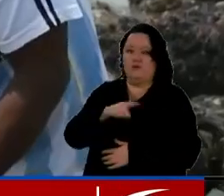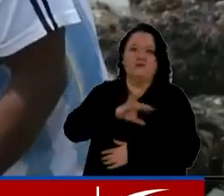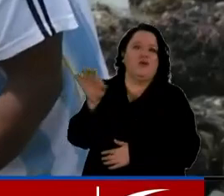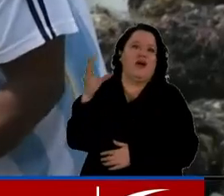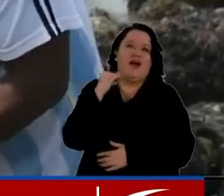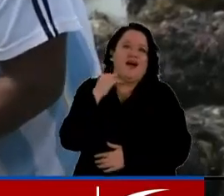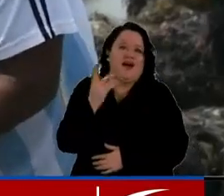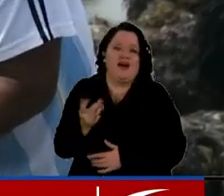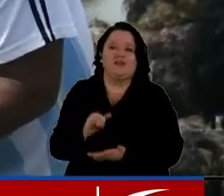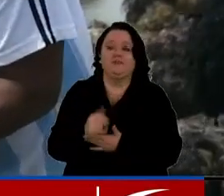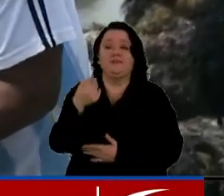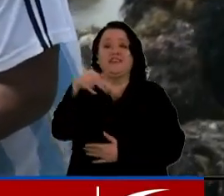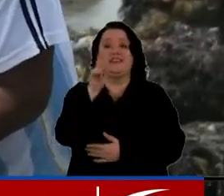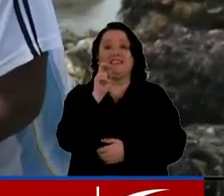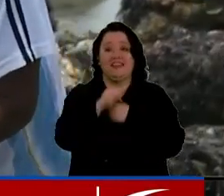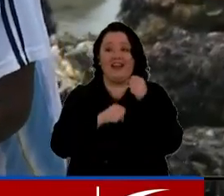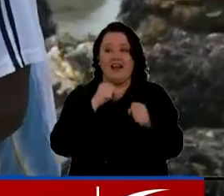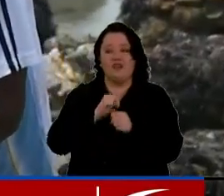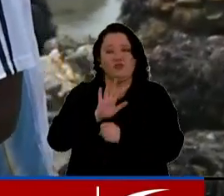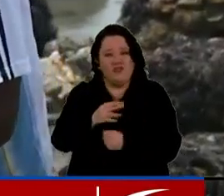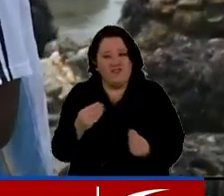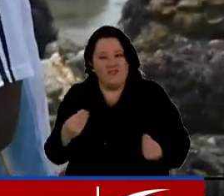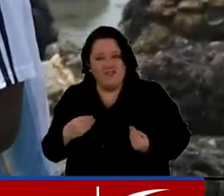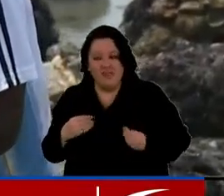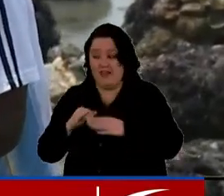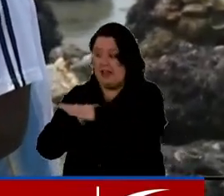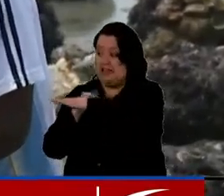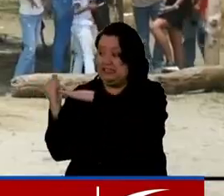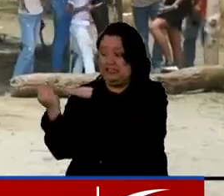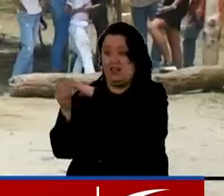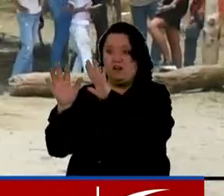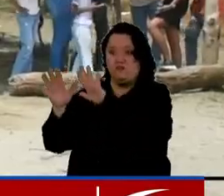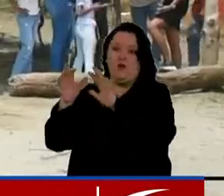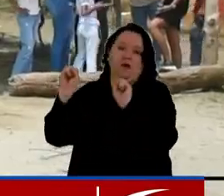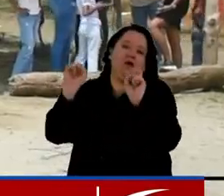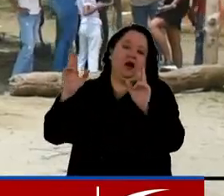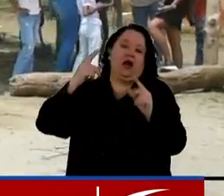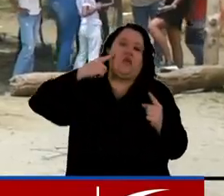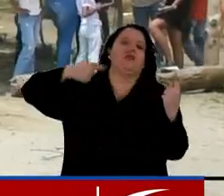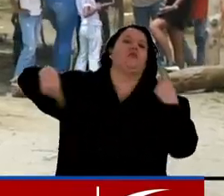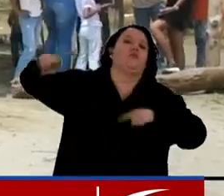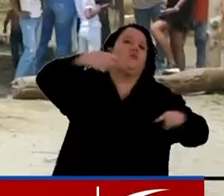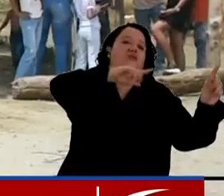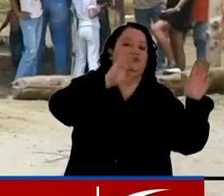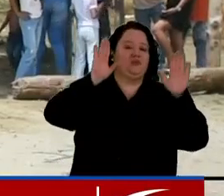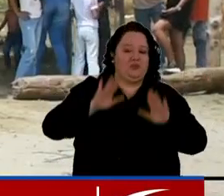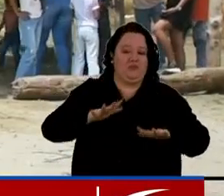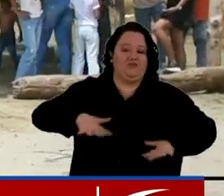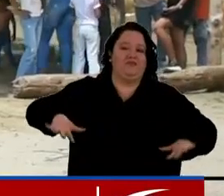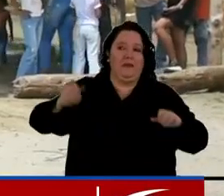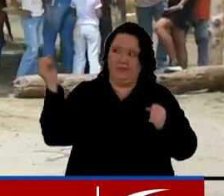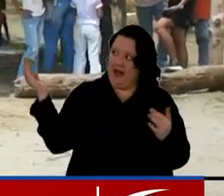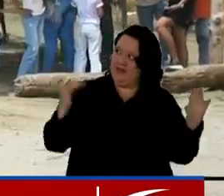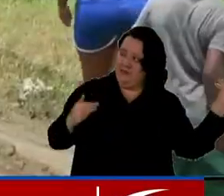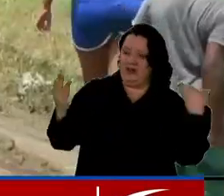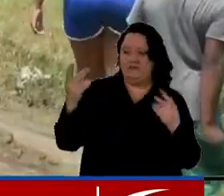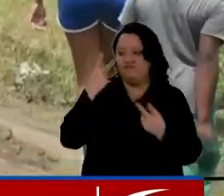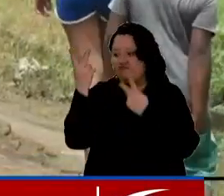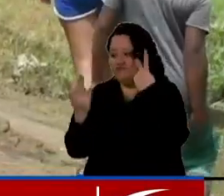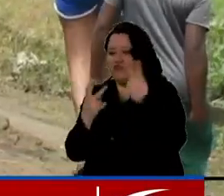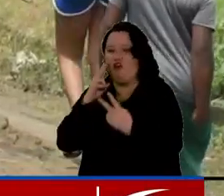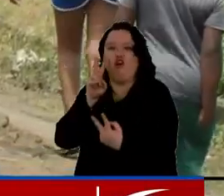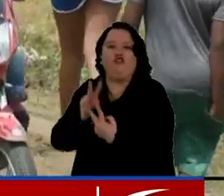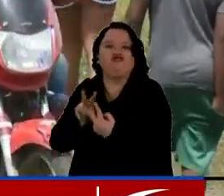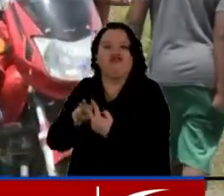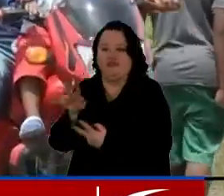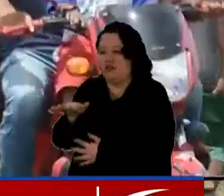tocado. Tras 17 años, los nativos esperan que su isla se convierta en atractivo turístico en la región y que sigan llegando visitantes para conocer